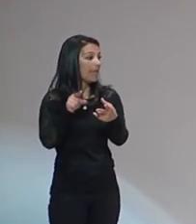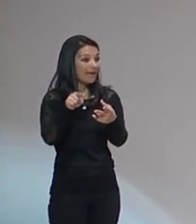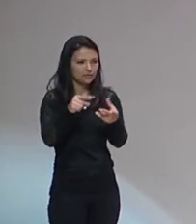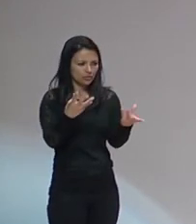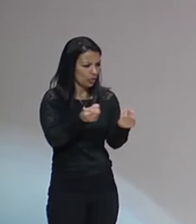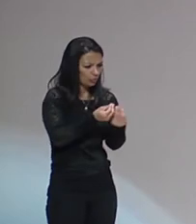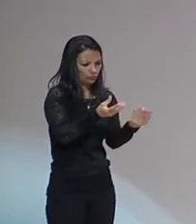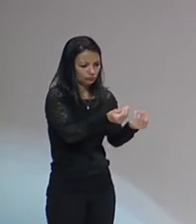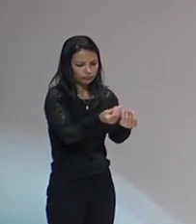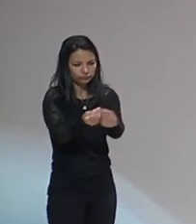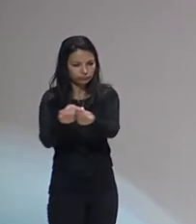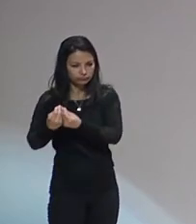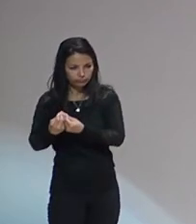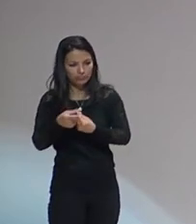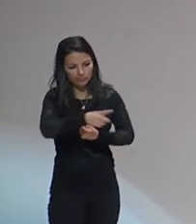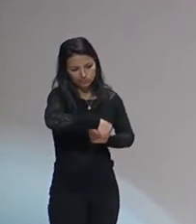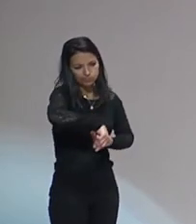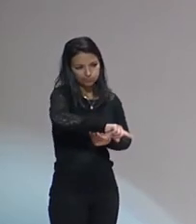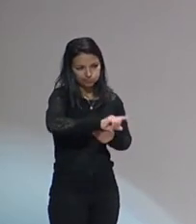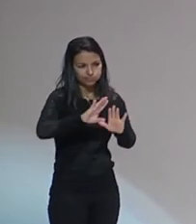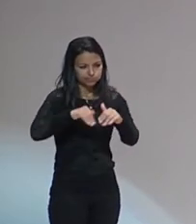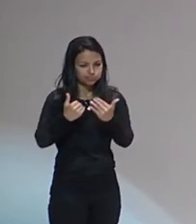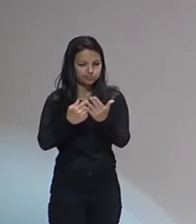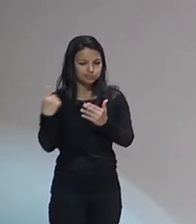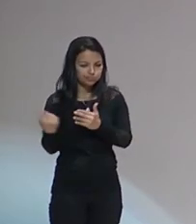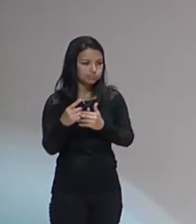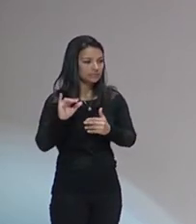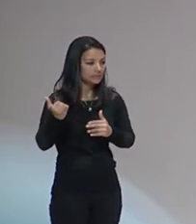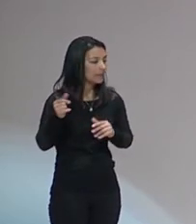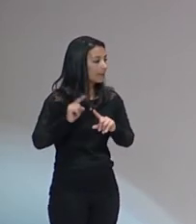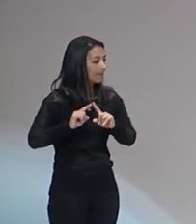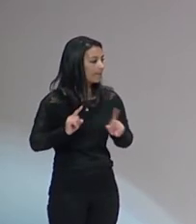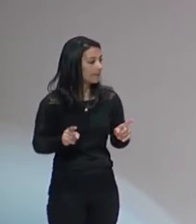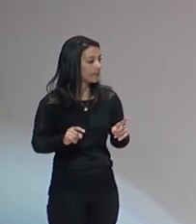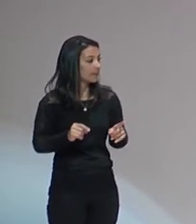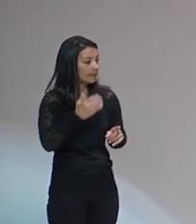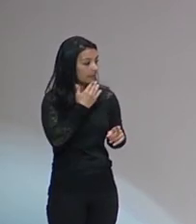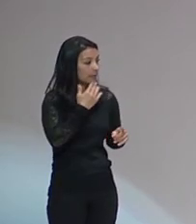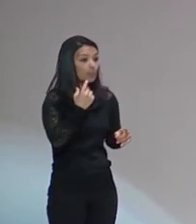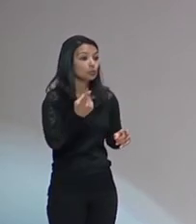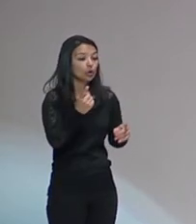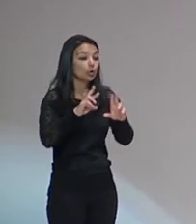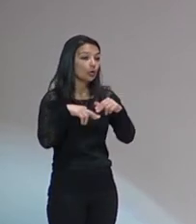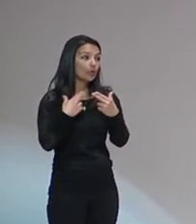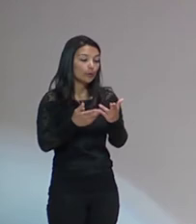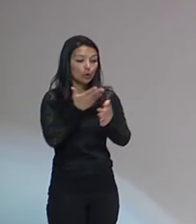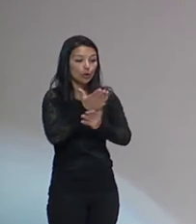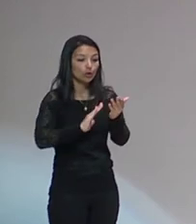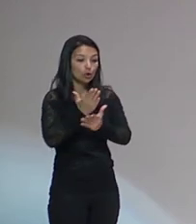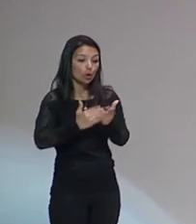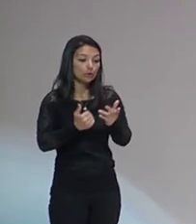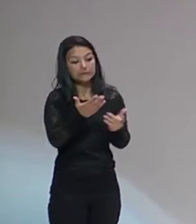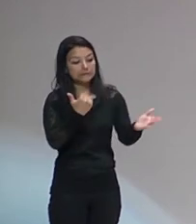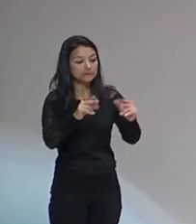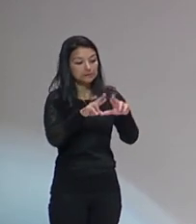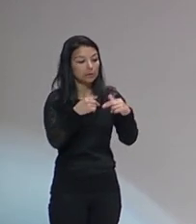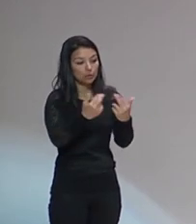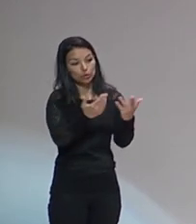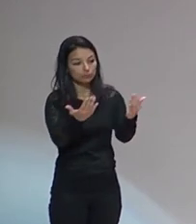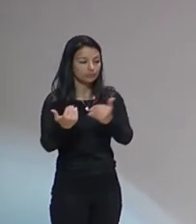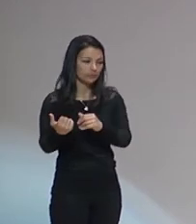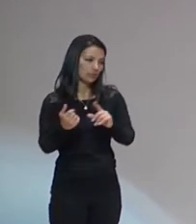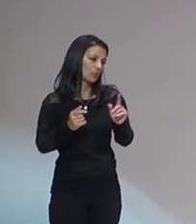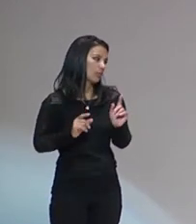organizaciones, y no solamente también cuando se va a entregar informes, que es cuando los padres llegan a la